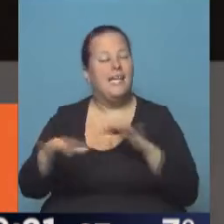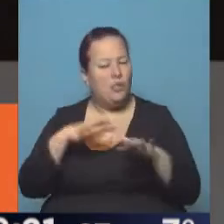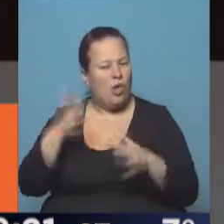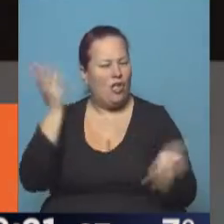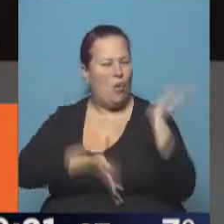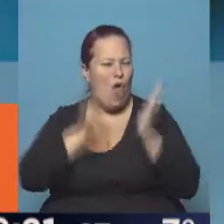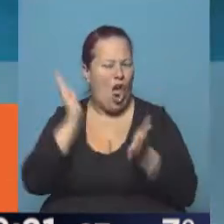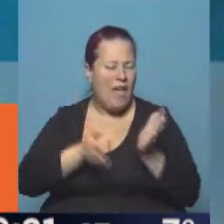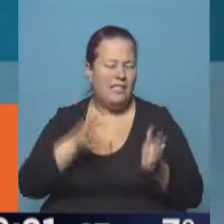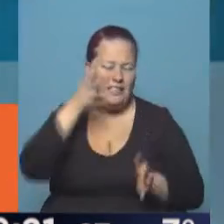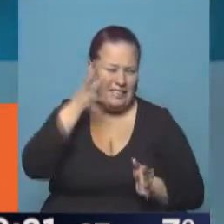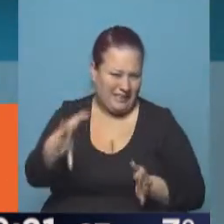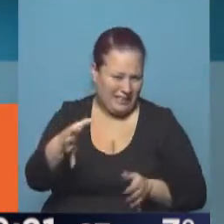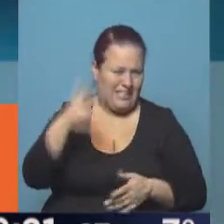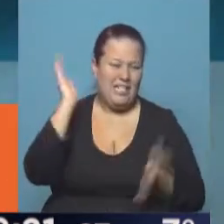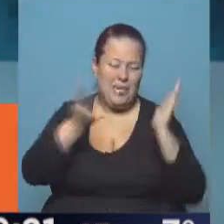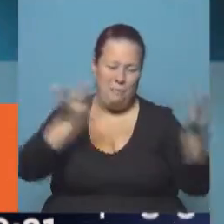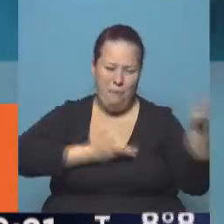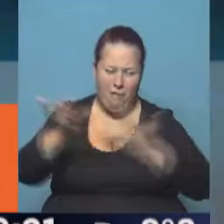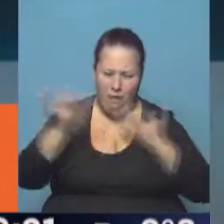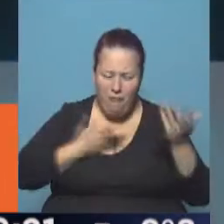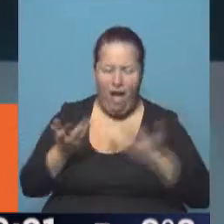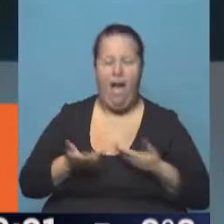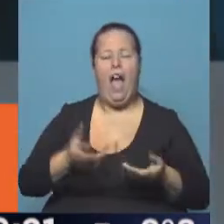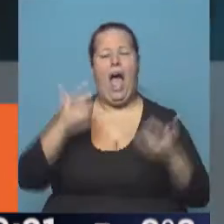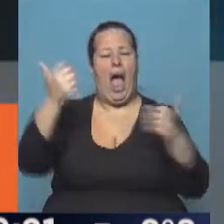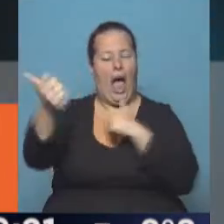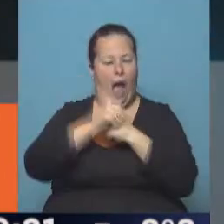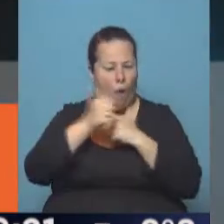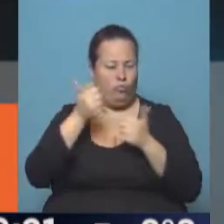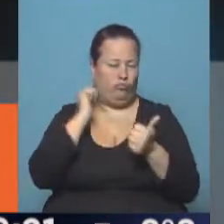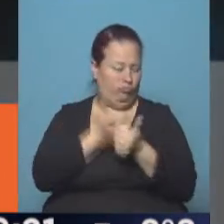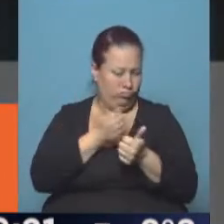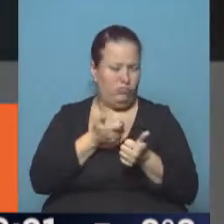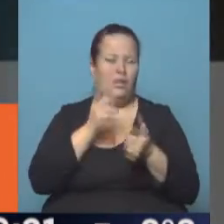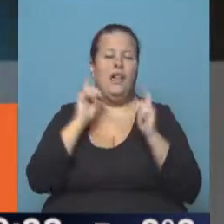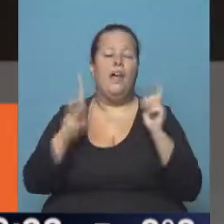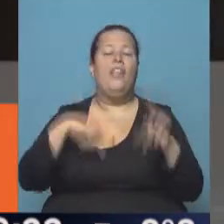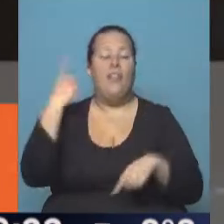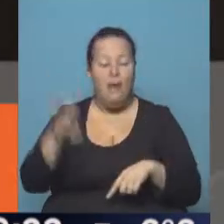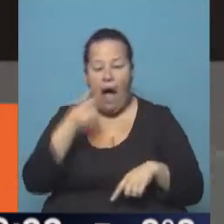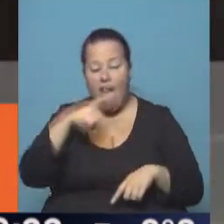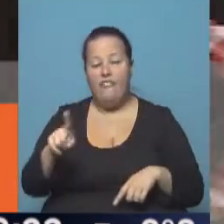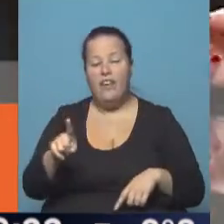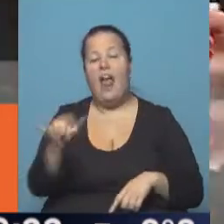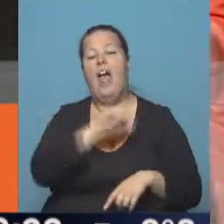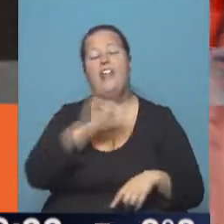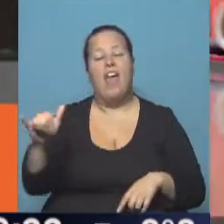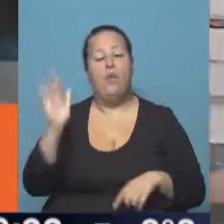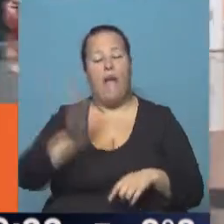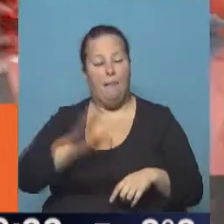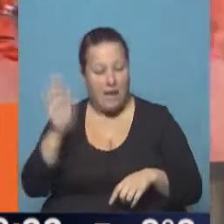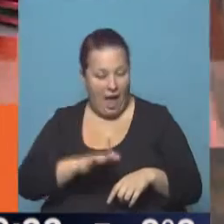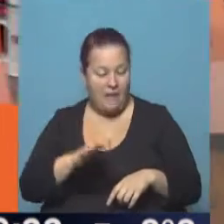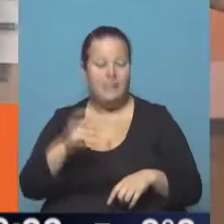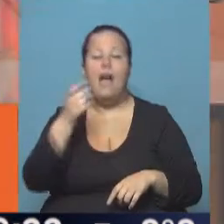de violencia muy graves, de violencia física, de abusos sexuales, que después terminan en una denuncia de amenazas